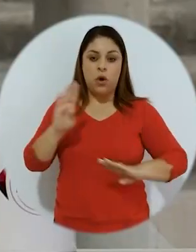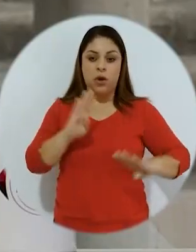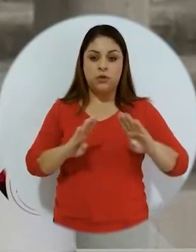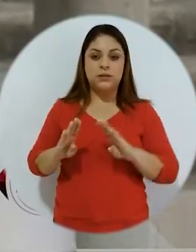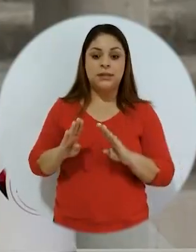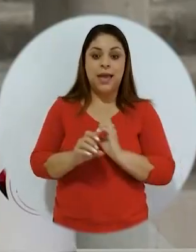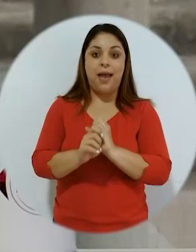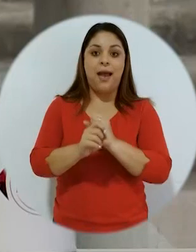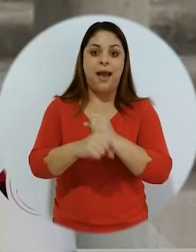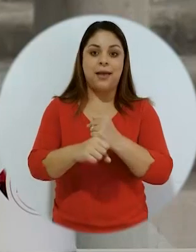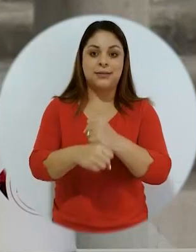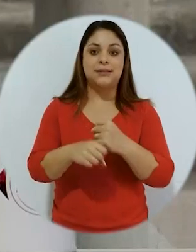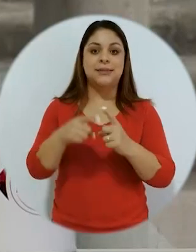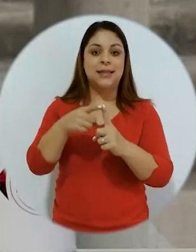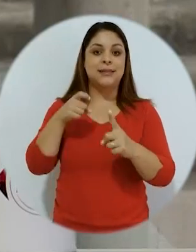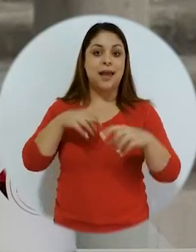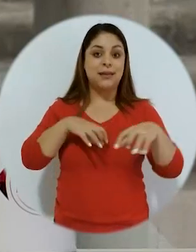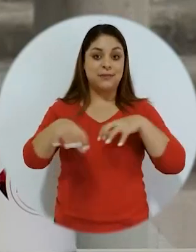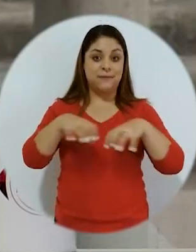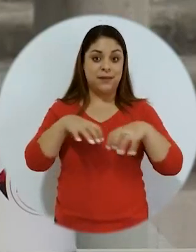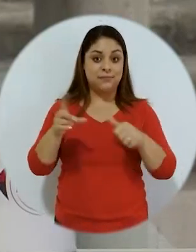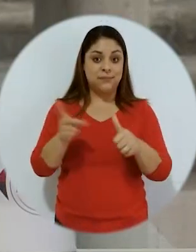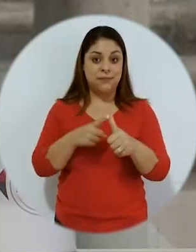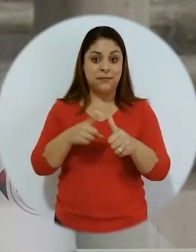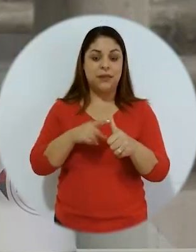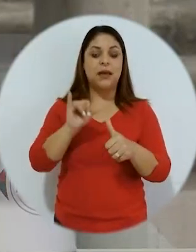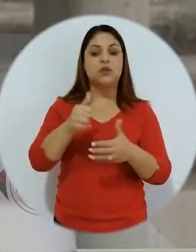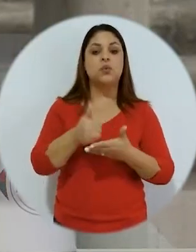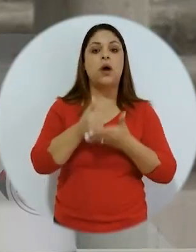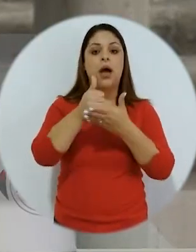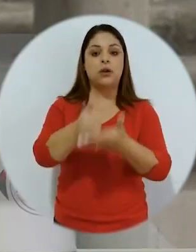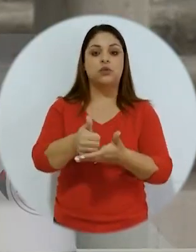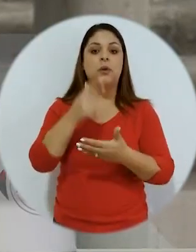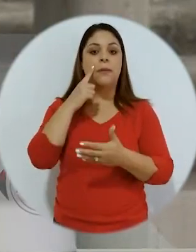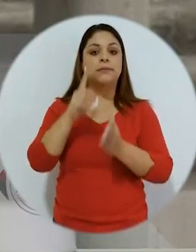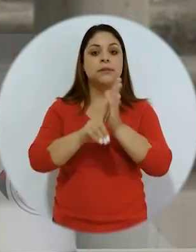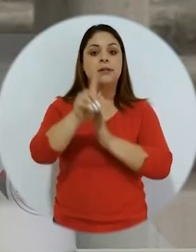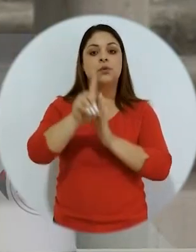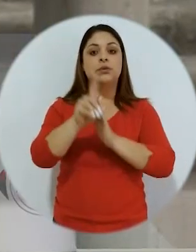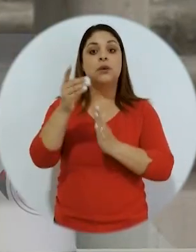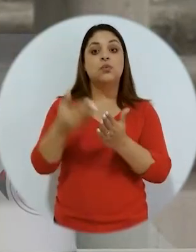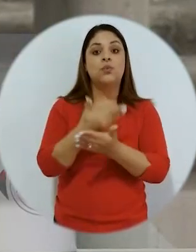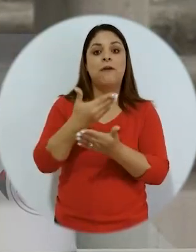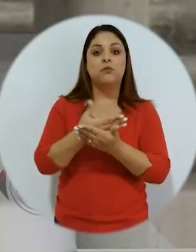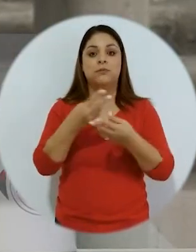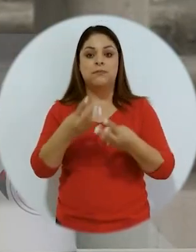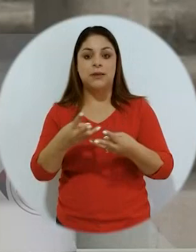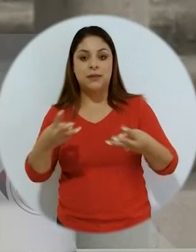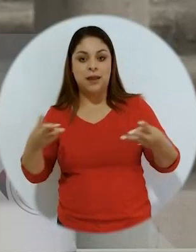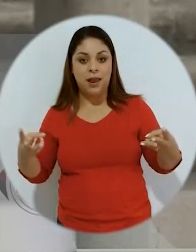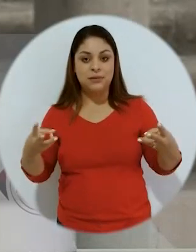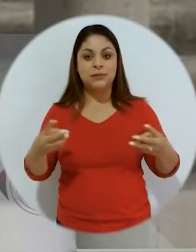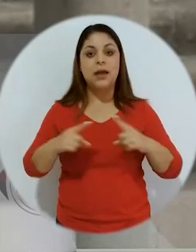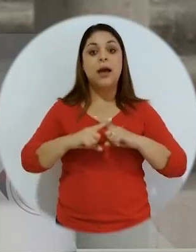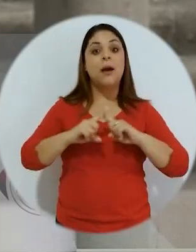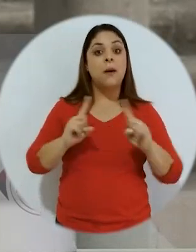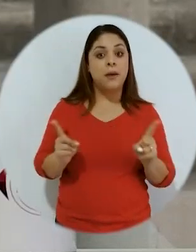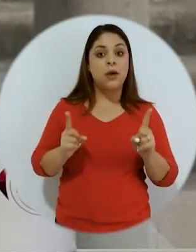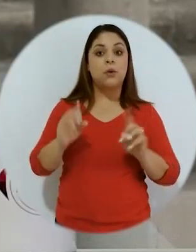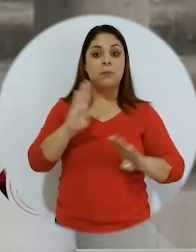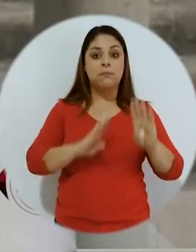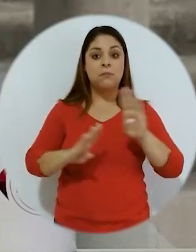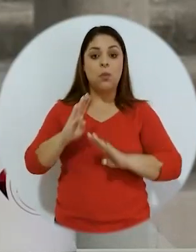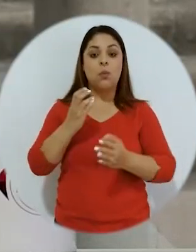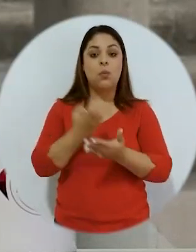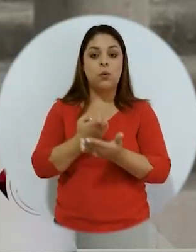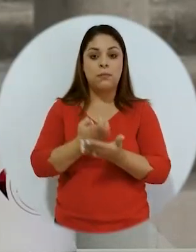biológicos que se generan a partir de esas actividades primarias sirven para desarrollar nuevos materiales, pero a la vez, a partir